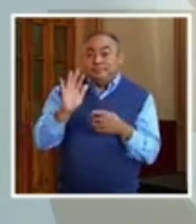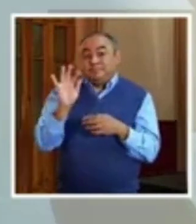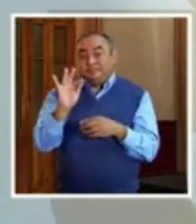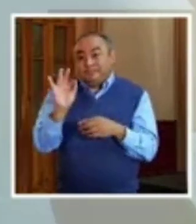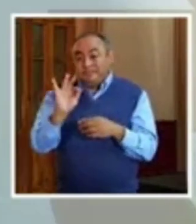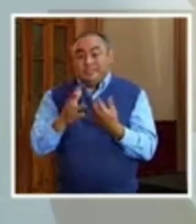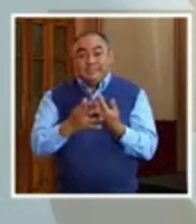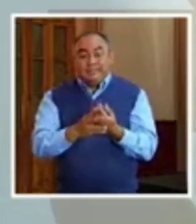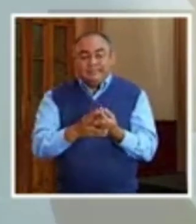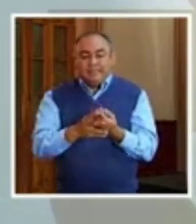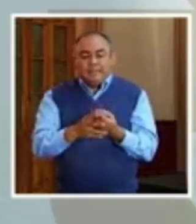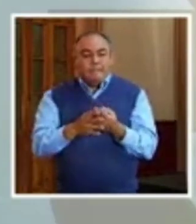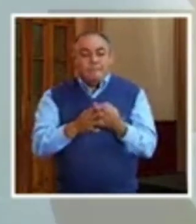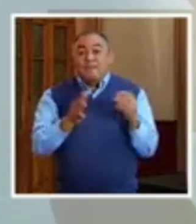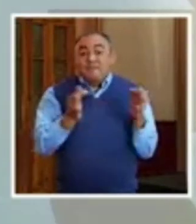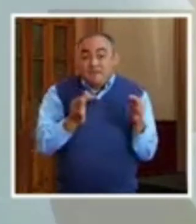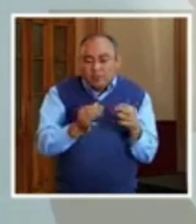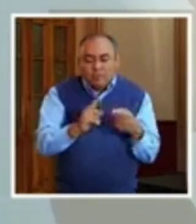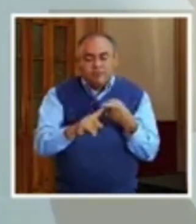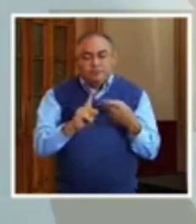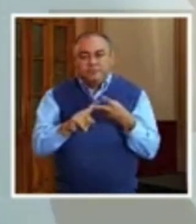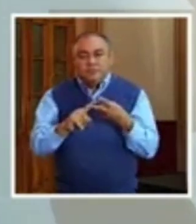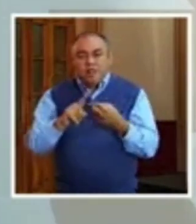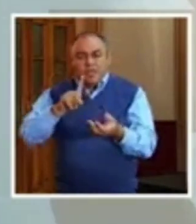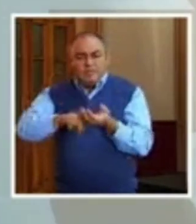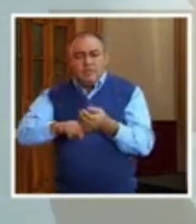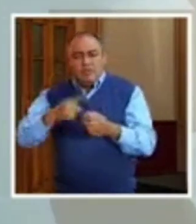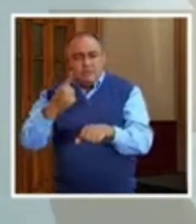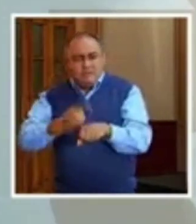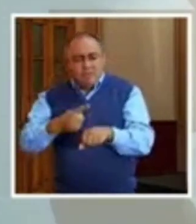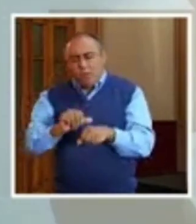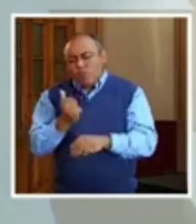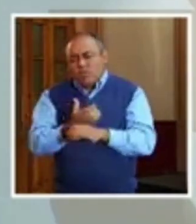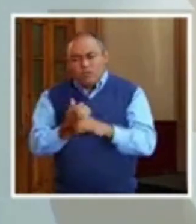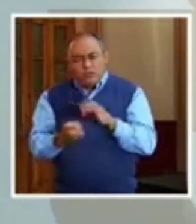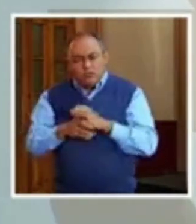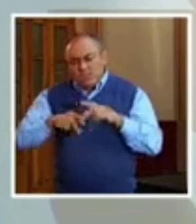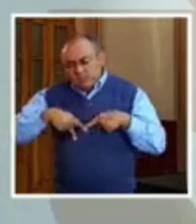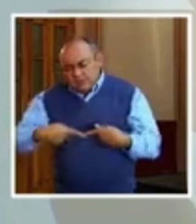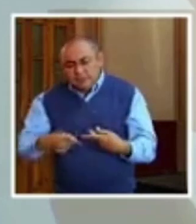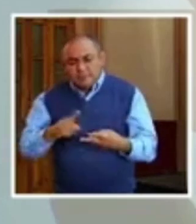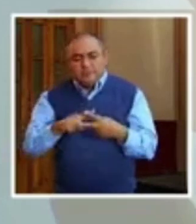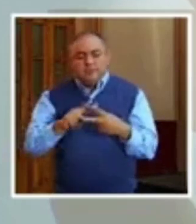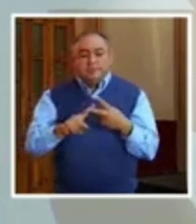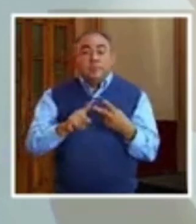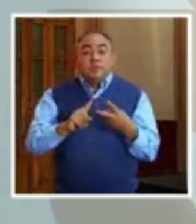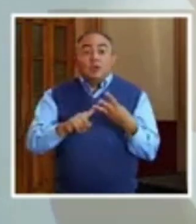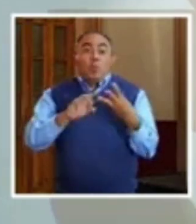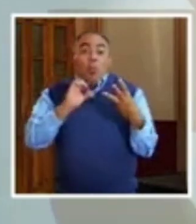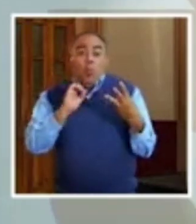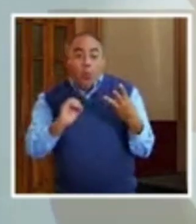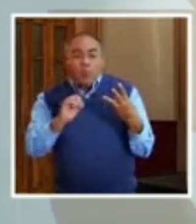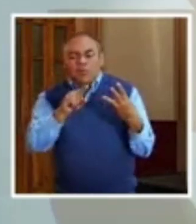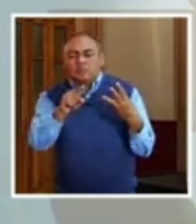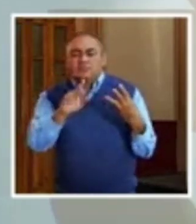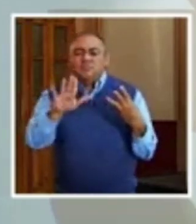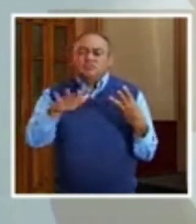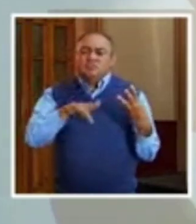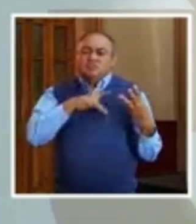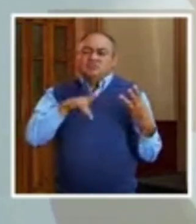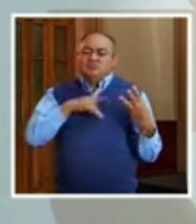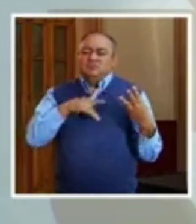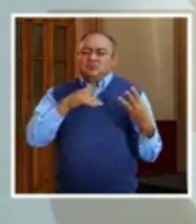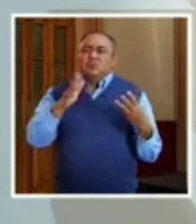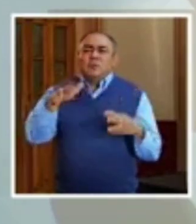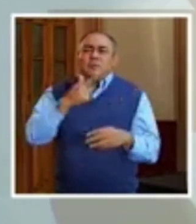comorbilidad o simple y sencillamente le gustó el esquema en línea, no les va a